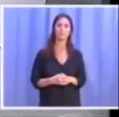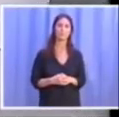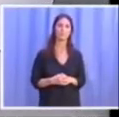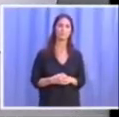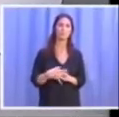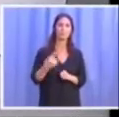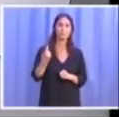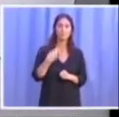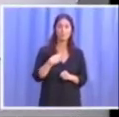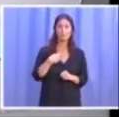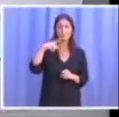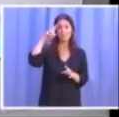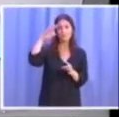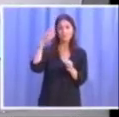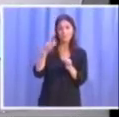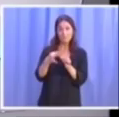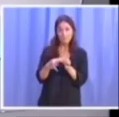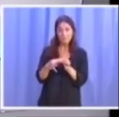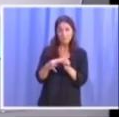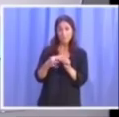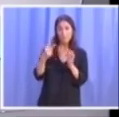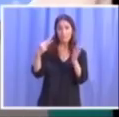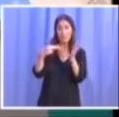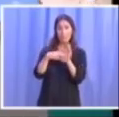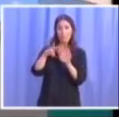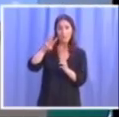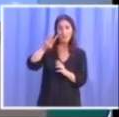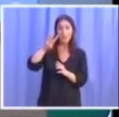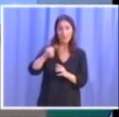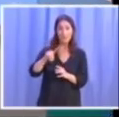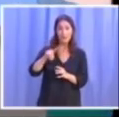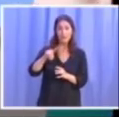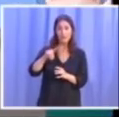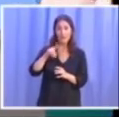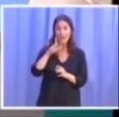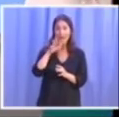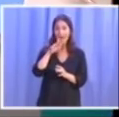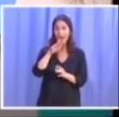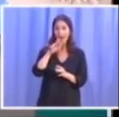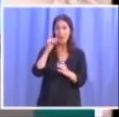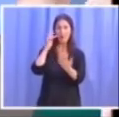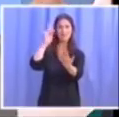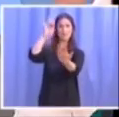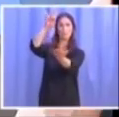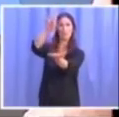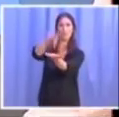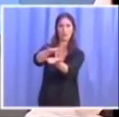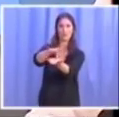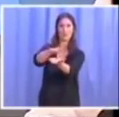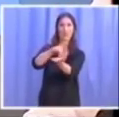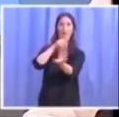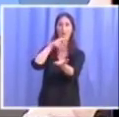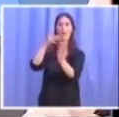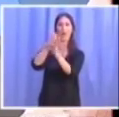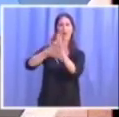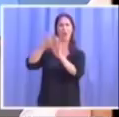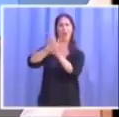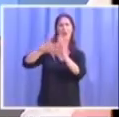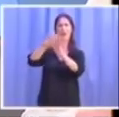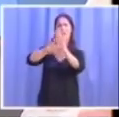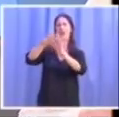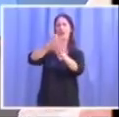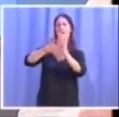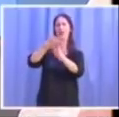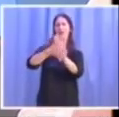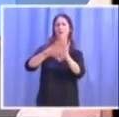Vamos a ver, yo creo que el 2031 ahora mismo es una fecha de la que se cacarea mucho, pero está